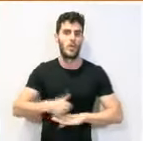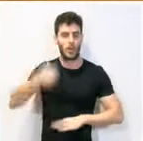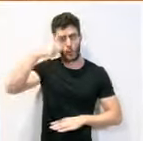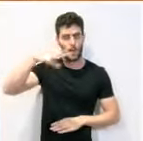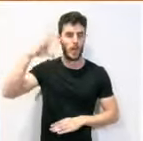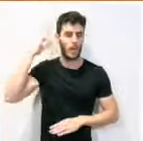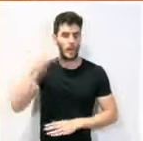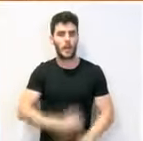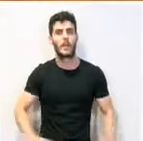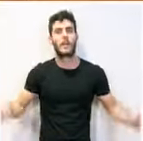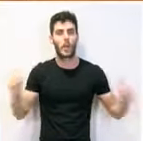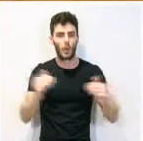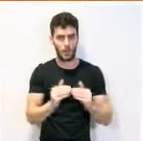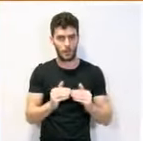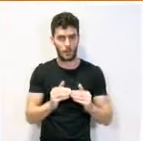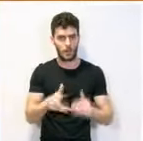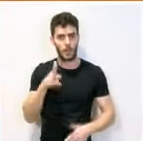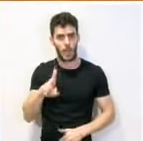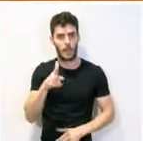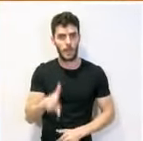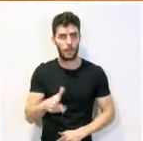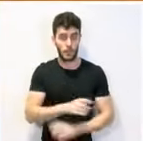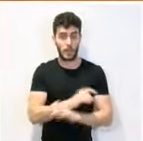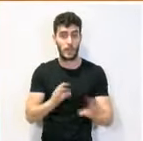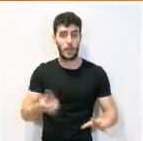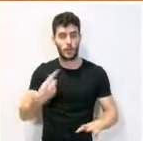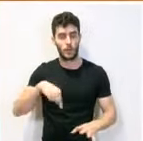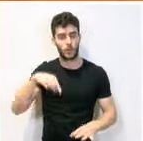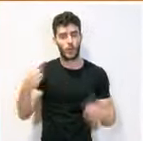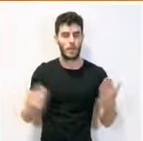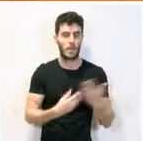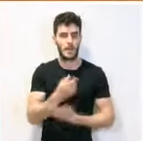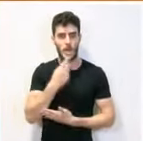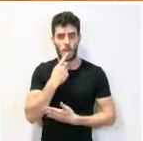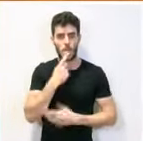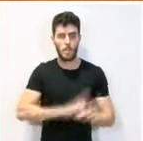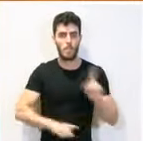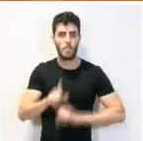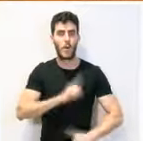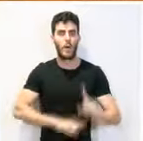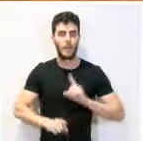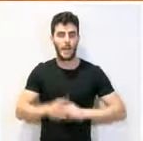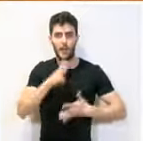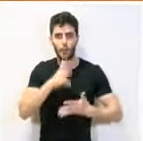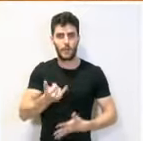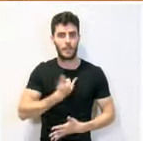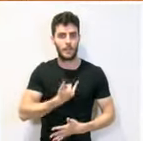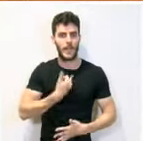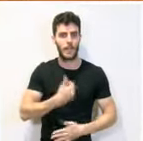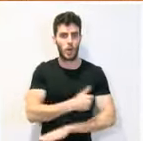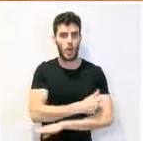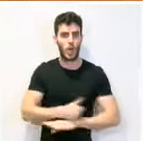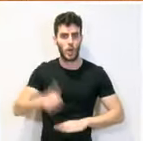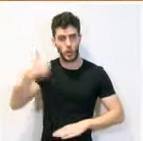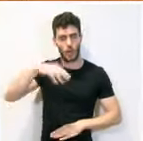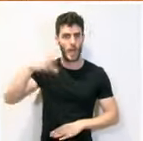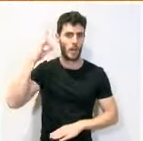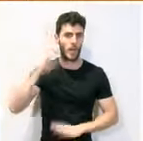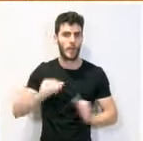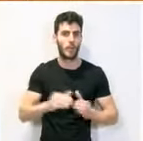ciudadanas iguales en derechos. Y cómo no, hablábamos esta mañana de los problemas que tenemos los ciudadanos y las ciudadanas en